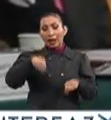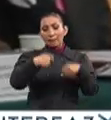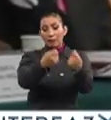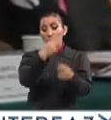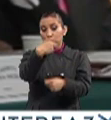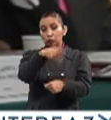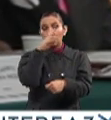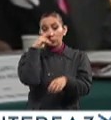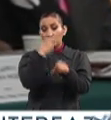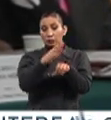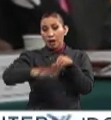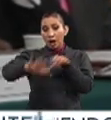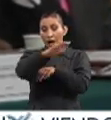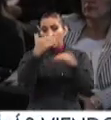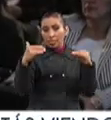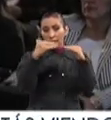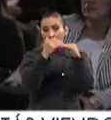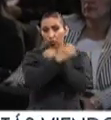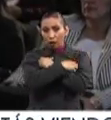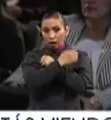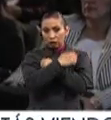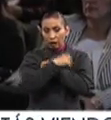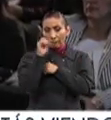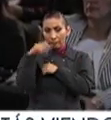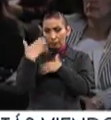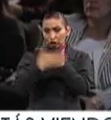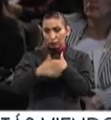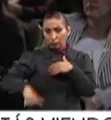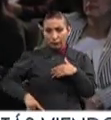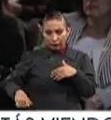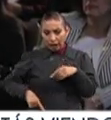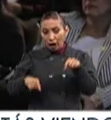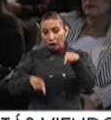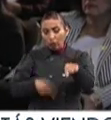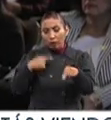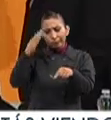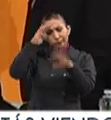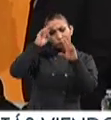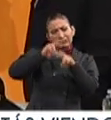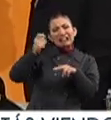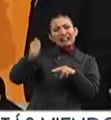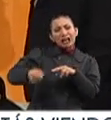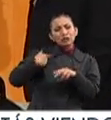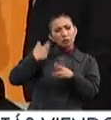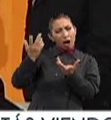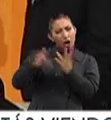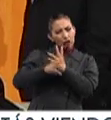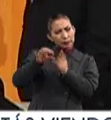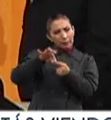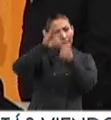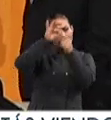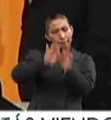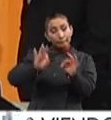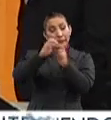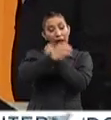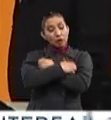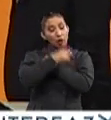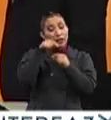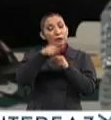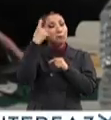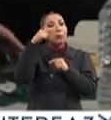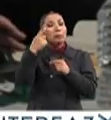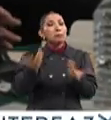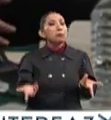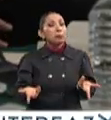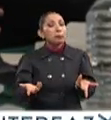como responsable del área de equidad para la educación de la próxima administración, reflexionó sobre una cuestión básica: ¿educación para